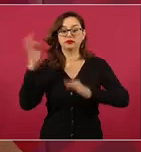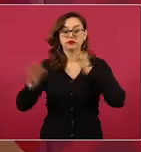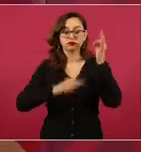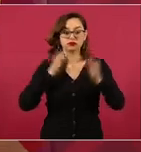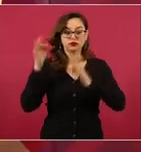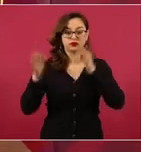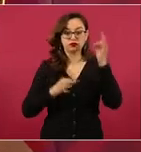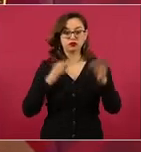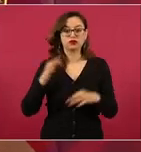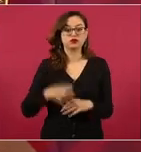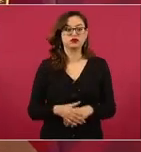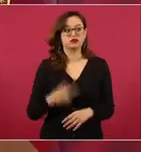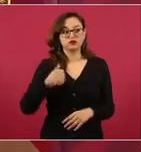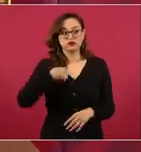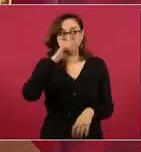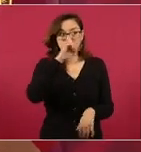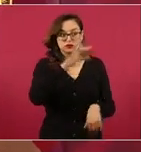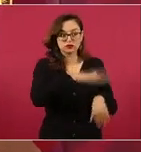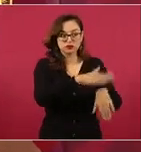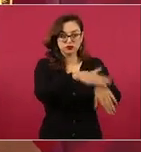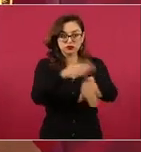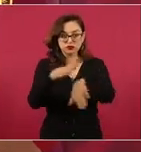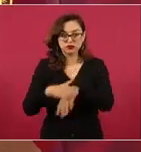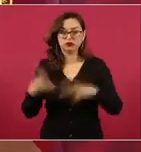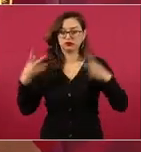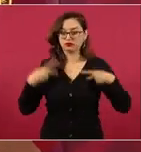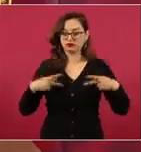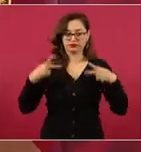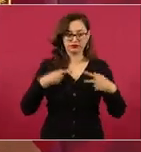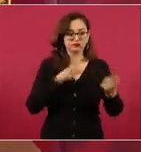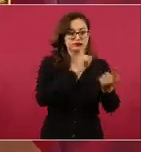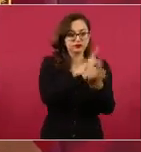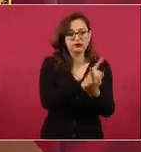vayan a ver a la gente, entréguenle un volante,